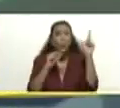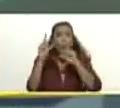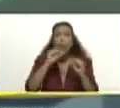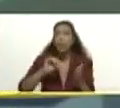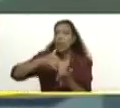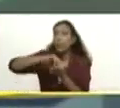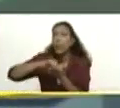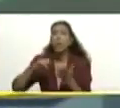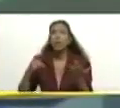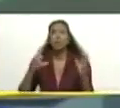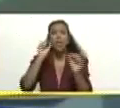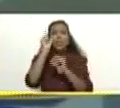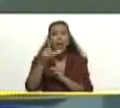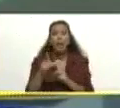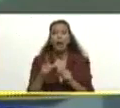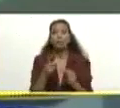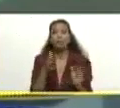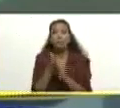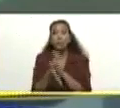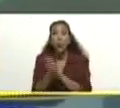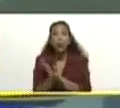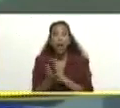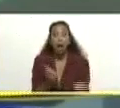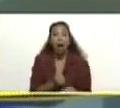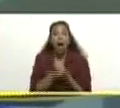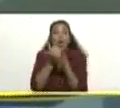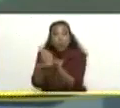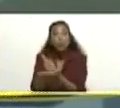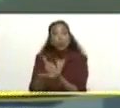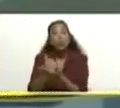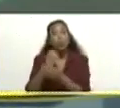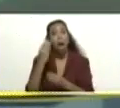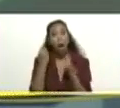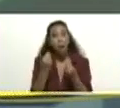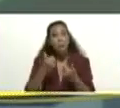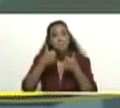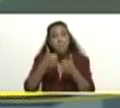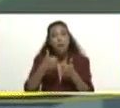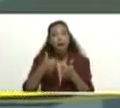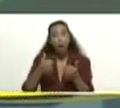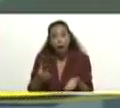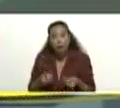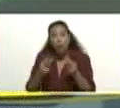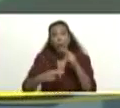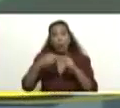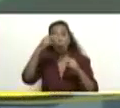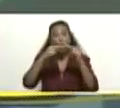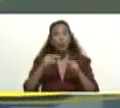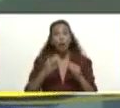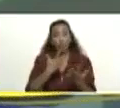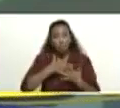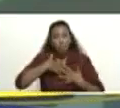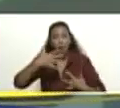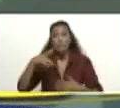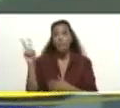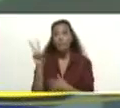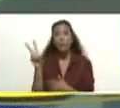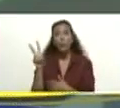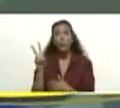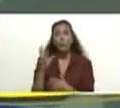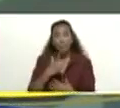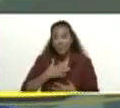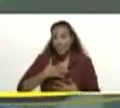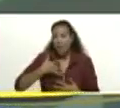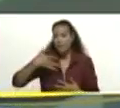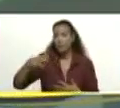paredes, le va a seguir dando una contribución de gran calidad a la construcción del alma nacional, del